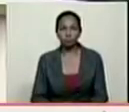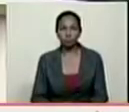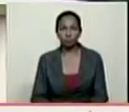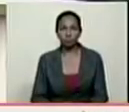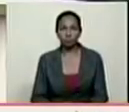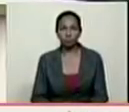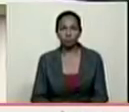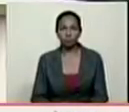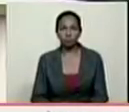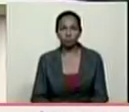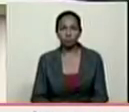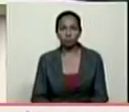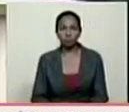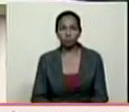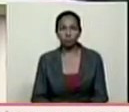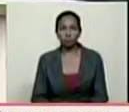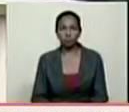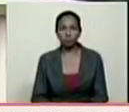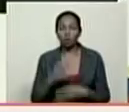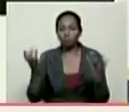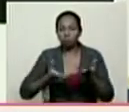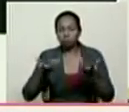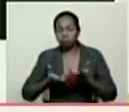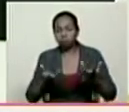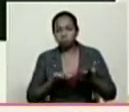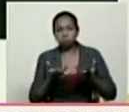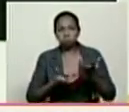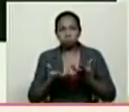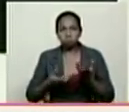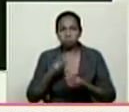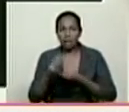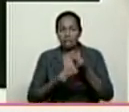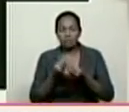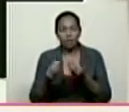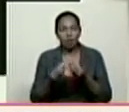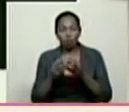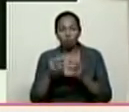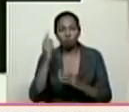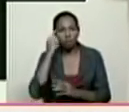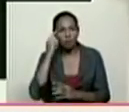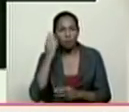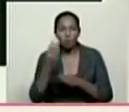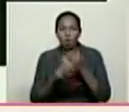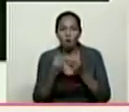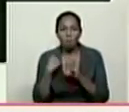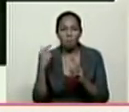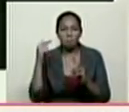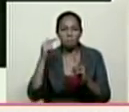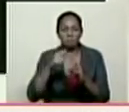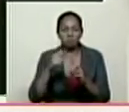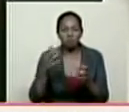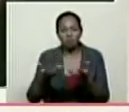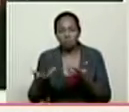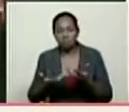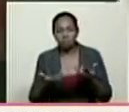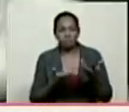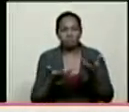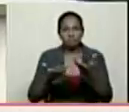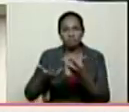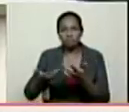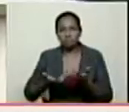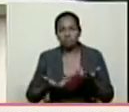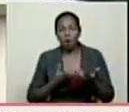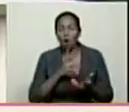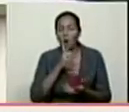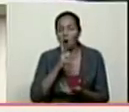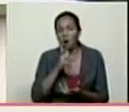Guri. El incendio que provocaron. Ya sabemos también el modus operandi, cómo fue que lo hicieron, cómo fue